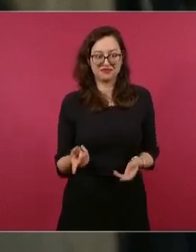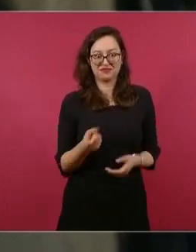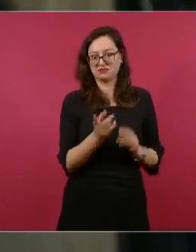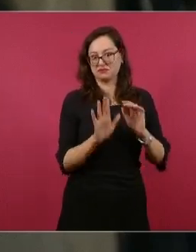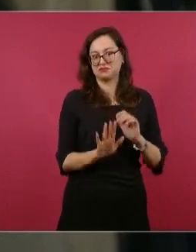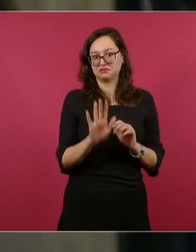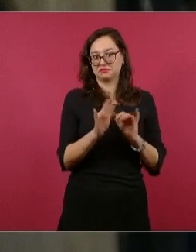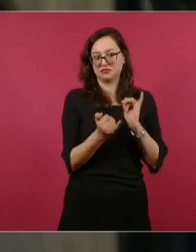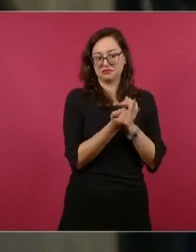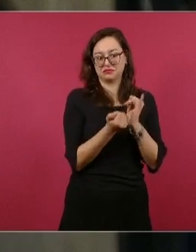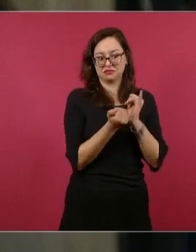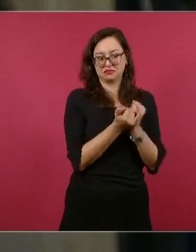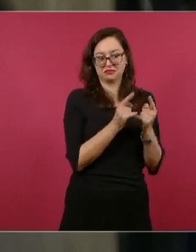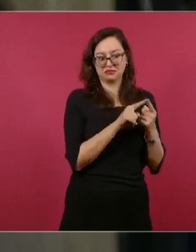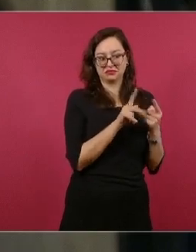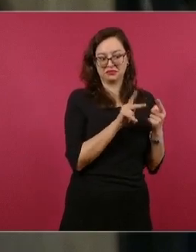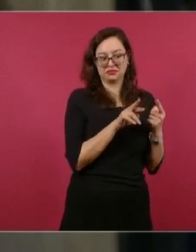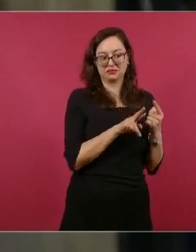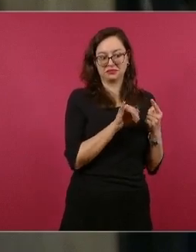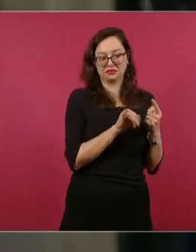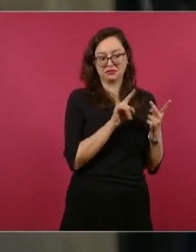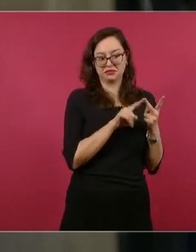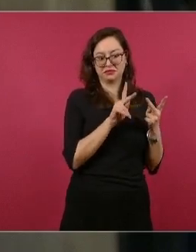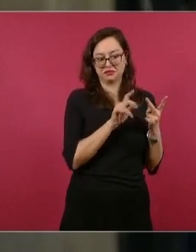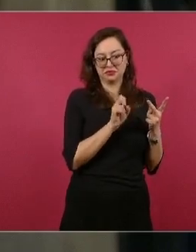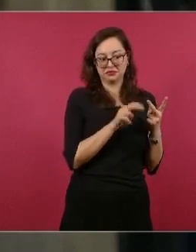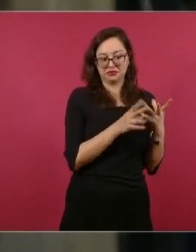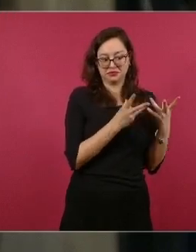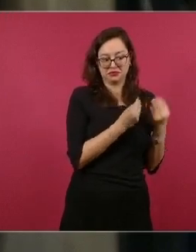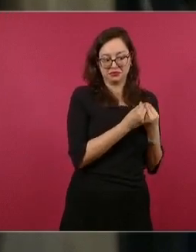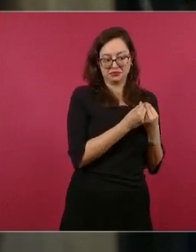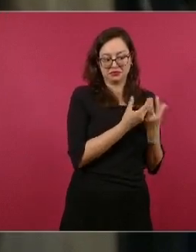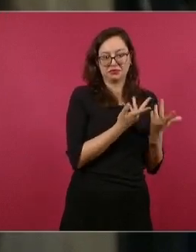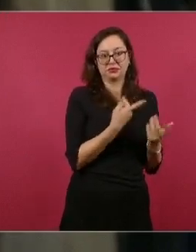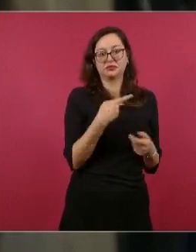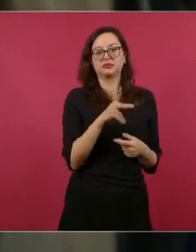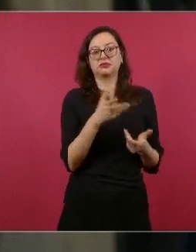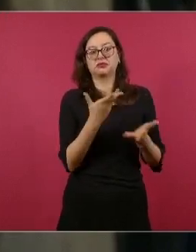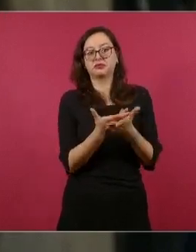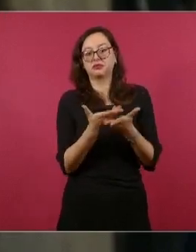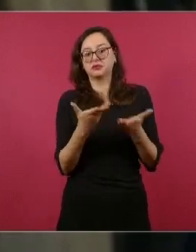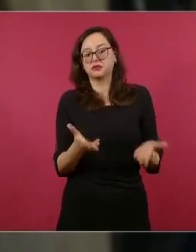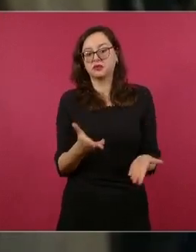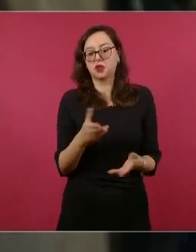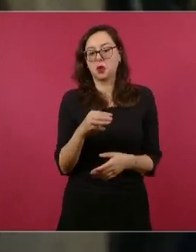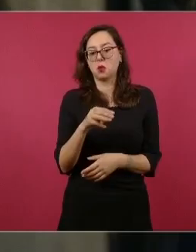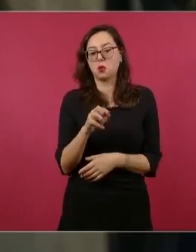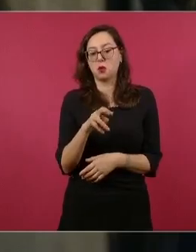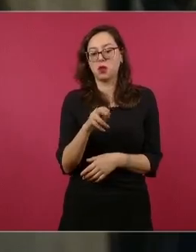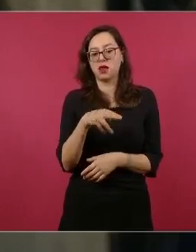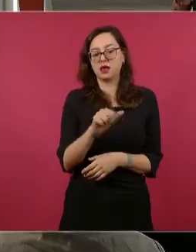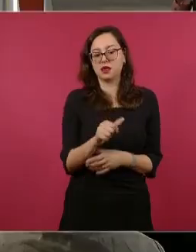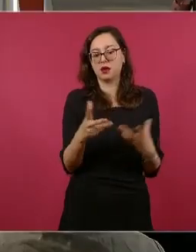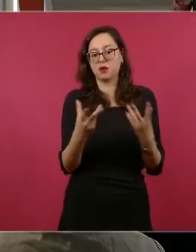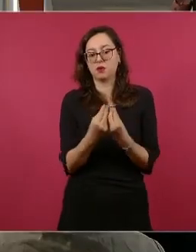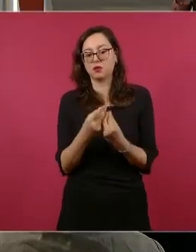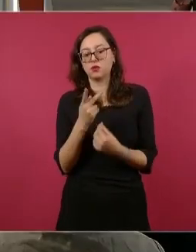de cómo se configuraron sí la oposición, pero también el partido que puede continuar, sobre todo porque fue usted quien lo fundó?